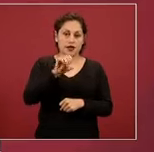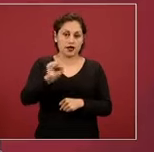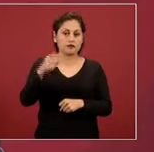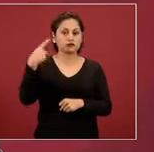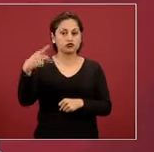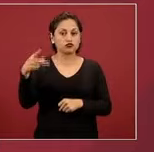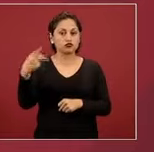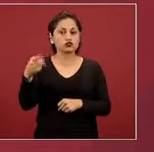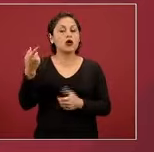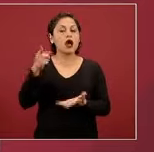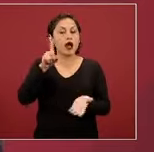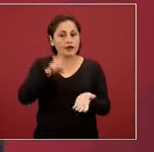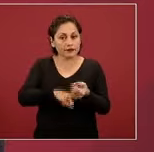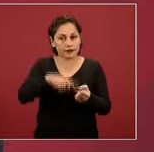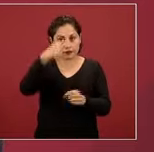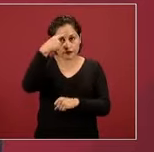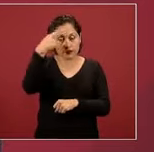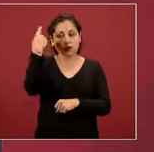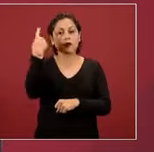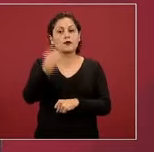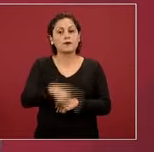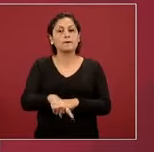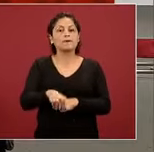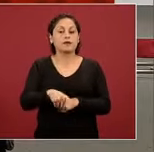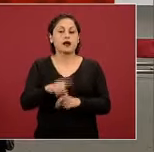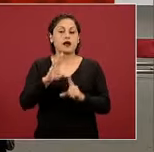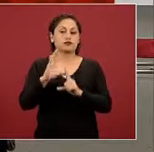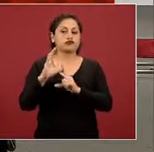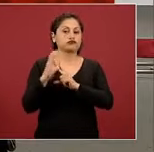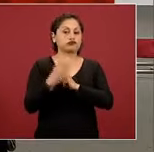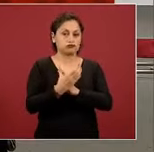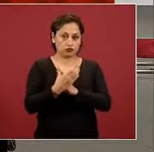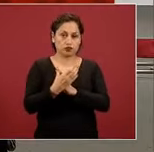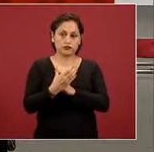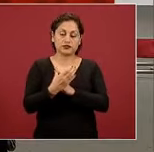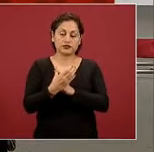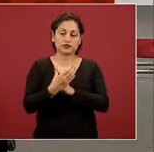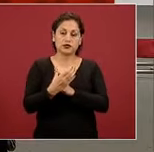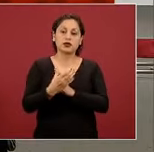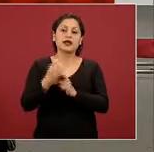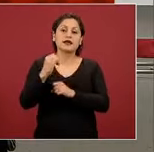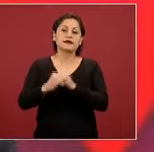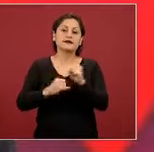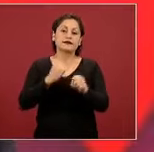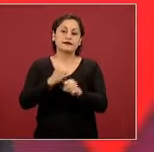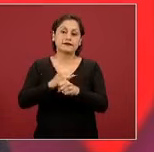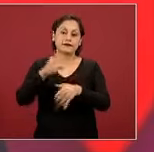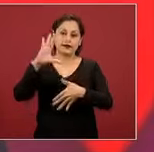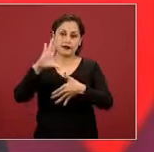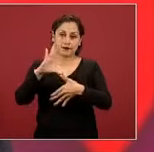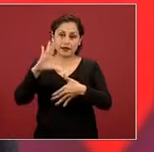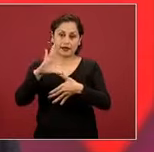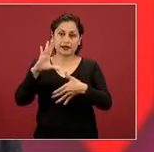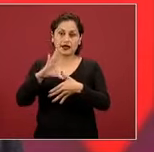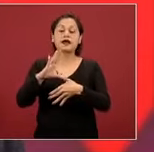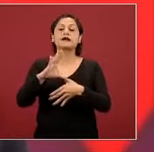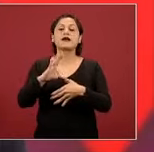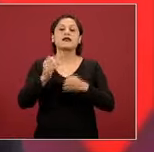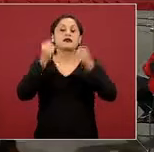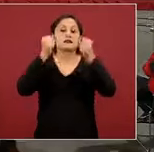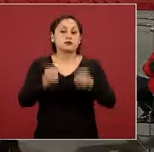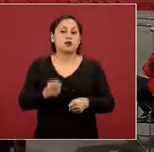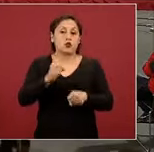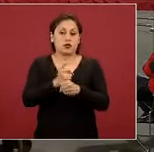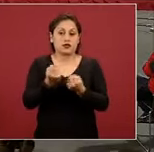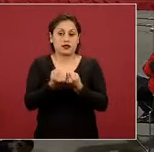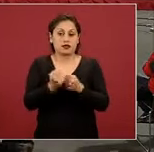coordinar la Comisión Interamericana de Seguridad Social, Conferencia Interamericana de Seguridad Social, y nos